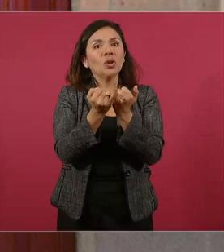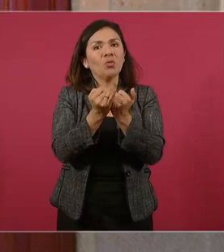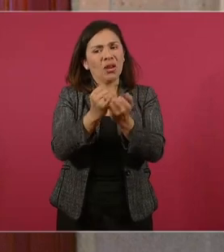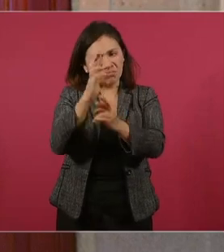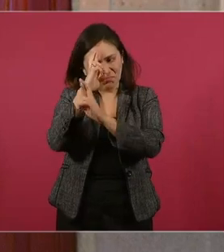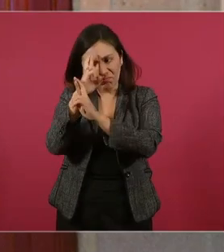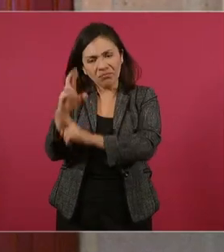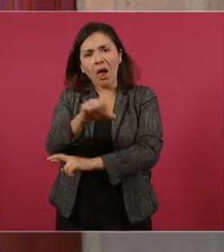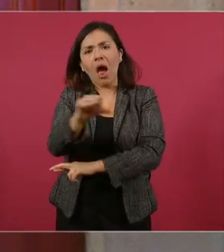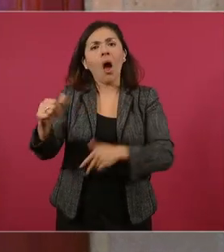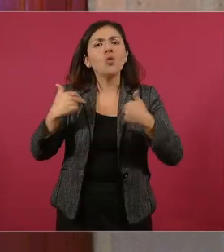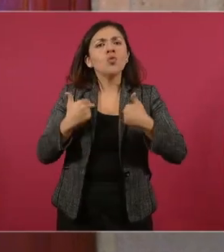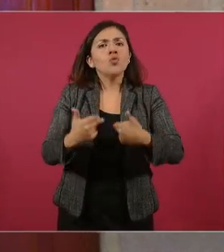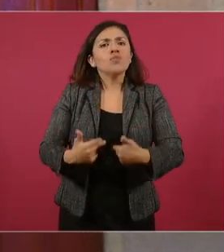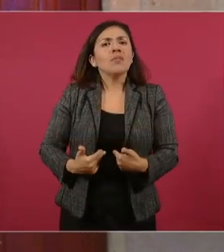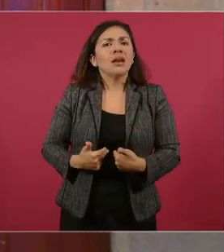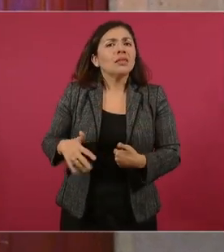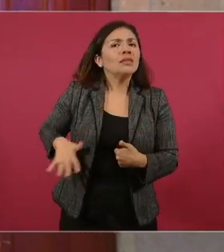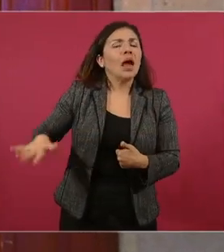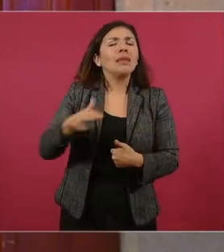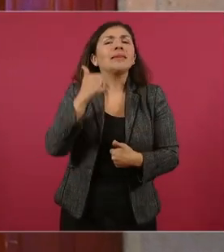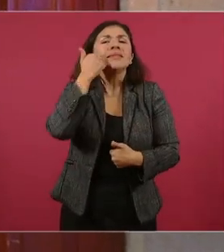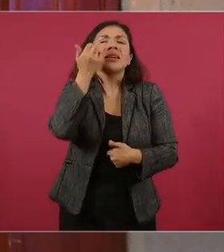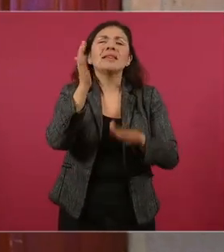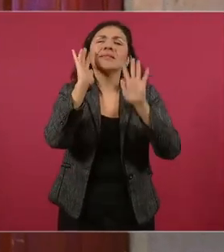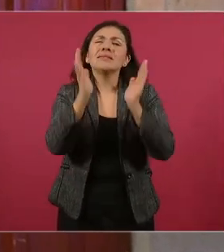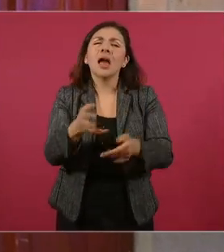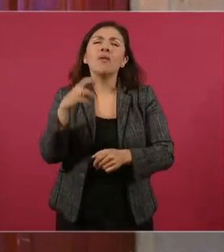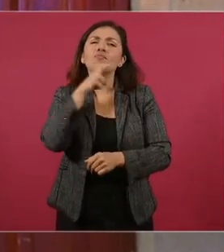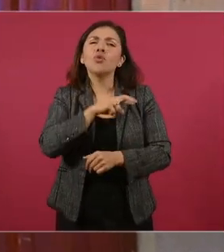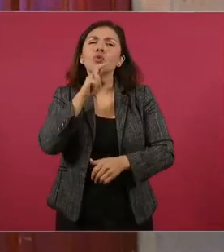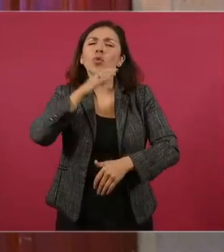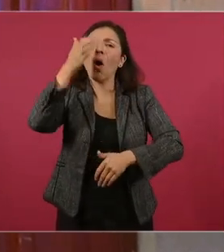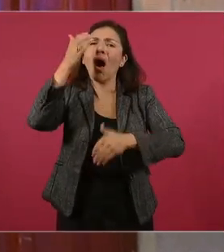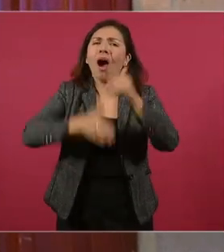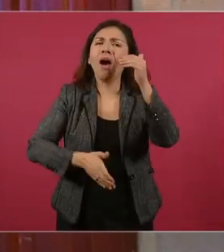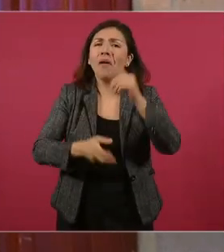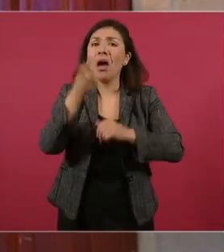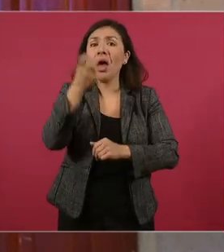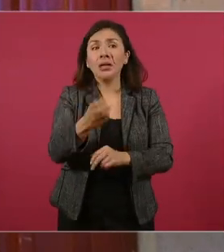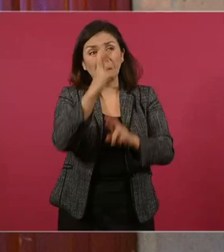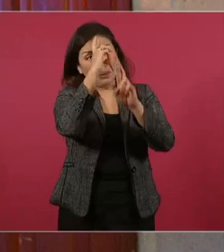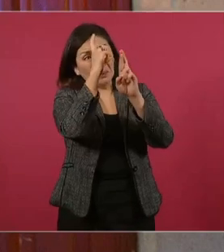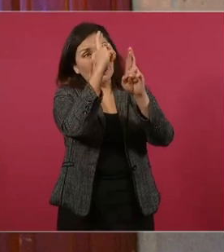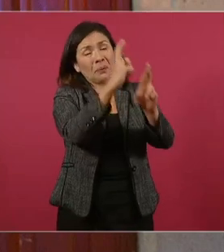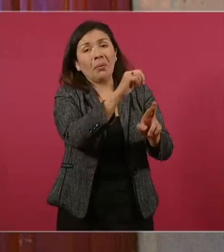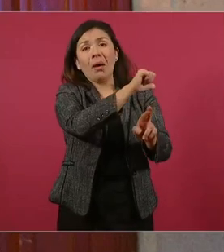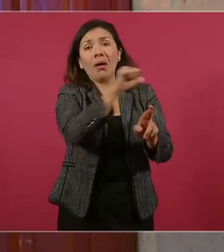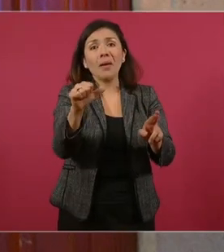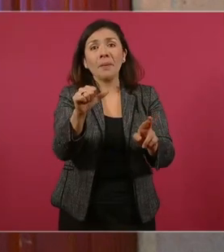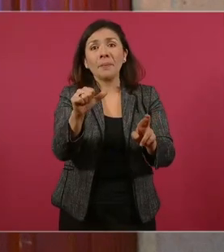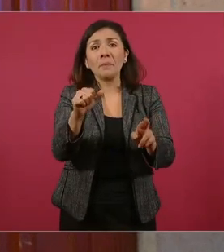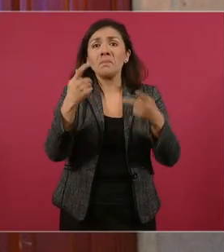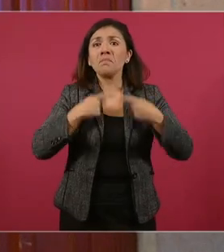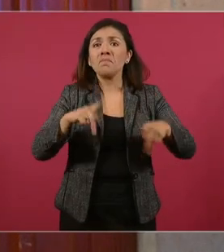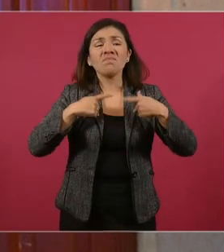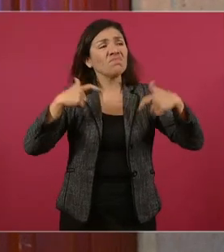humanidad que clama porque se acabe esta clase privilegiada que vive sin